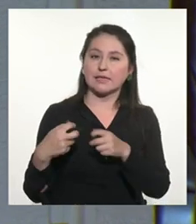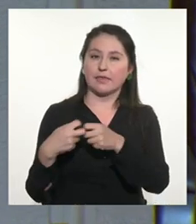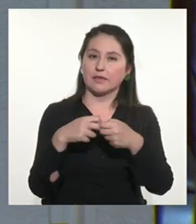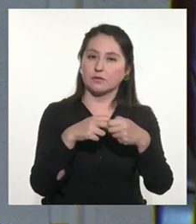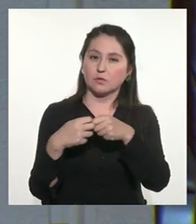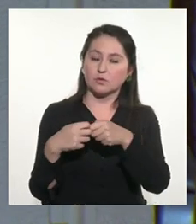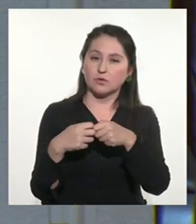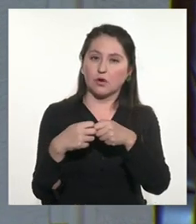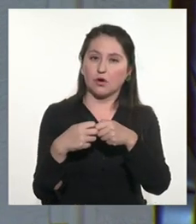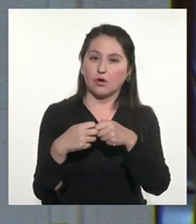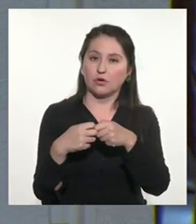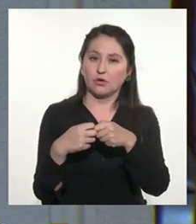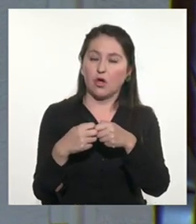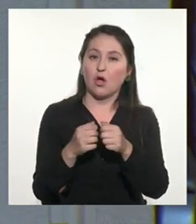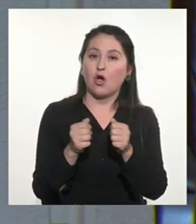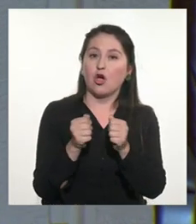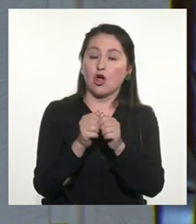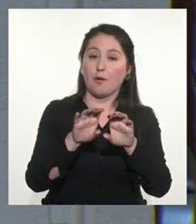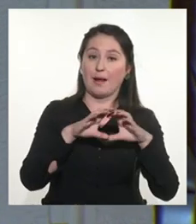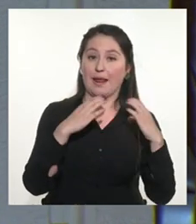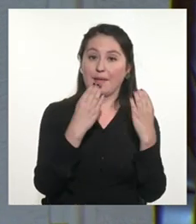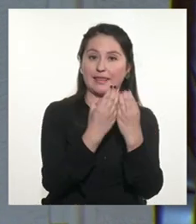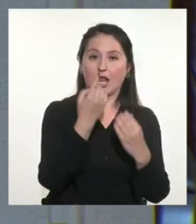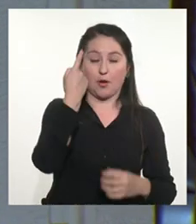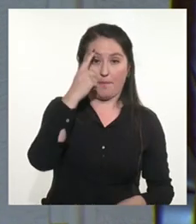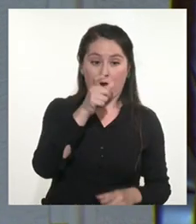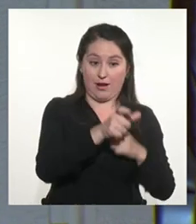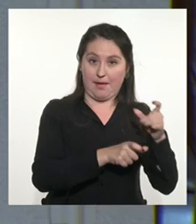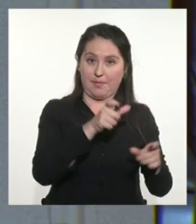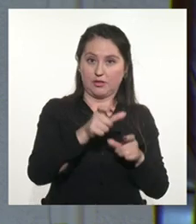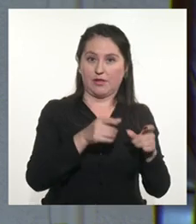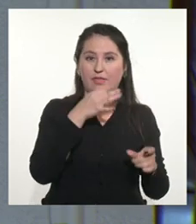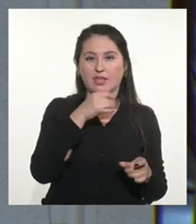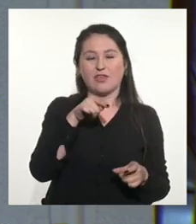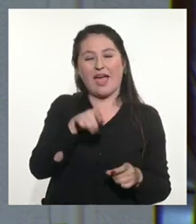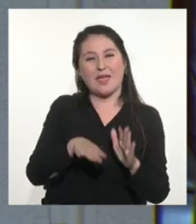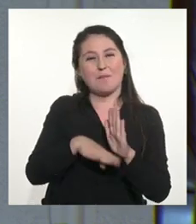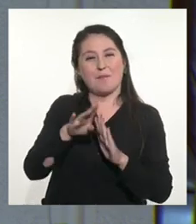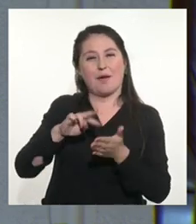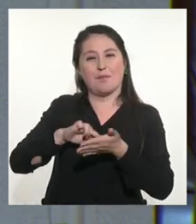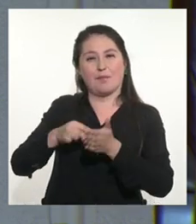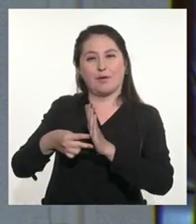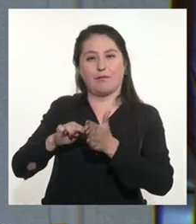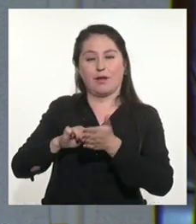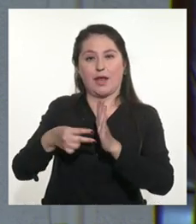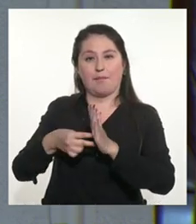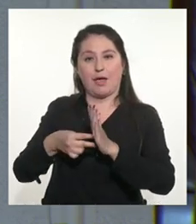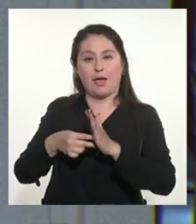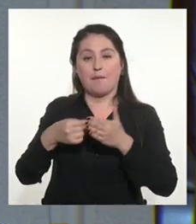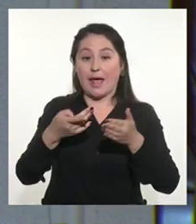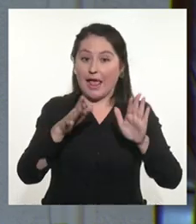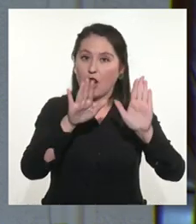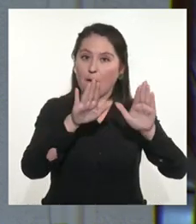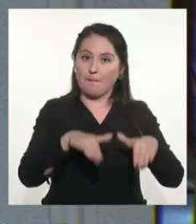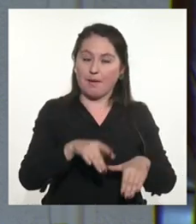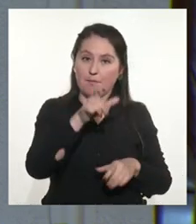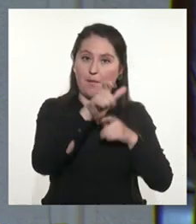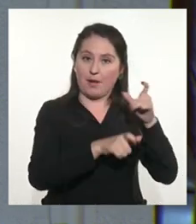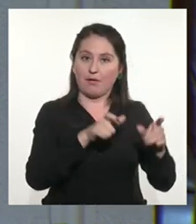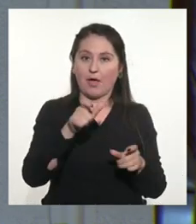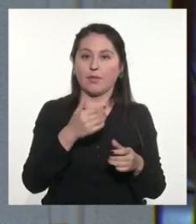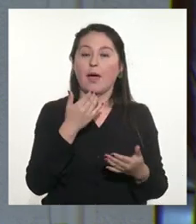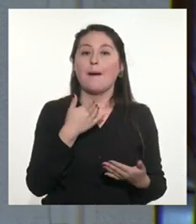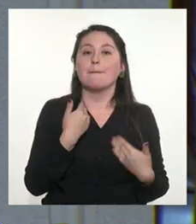a las mociones parlamentarias pero hoy los parlamentarios señalaron que eso provocó una dificultad para los mismos parlamentarios la hora de mandar sus